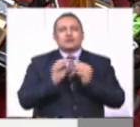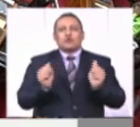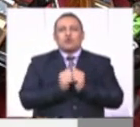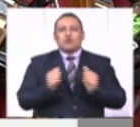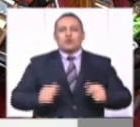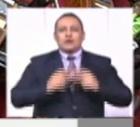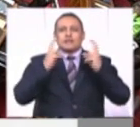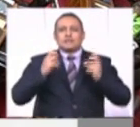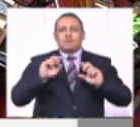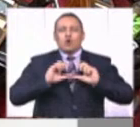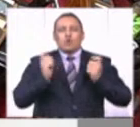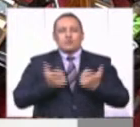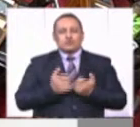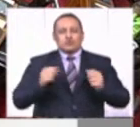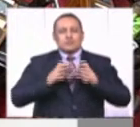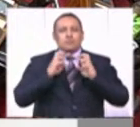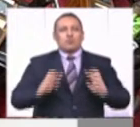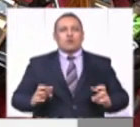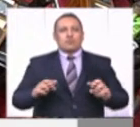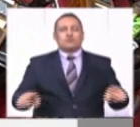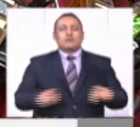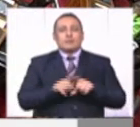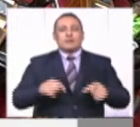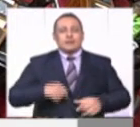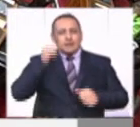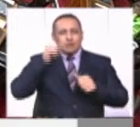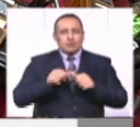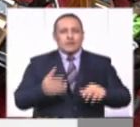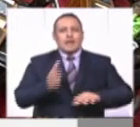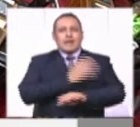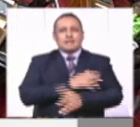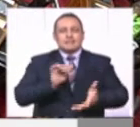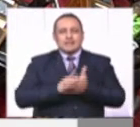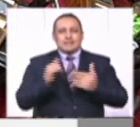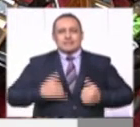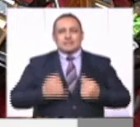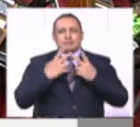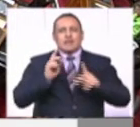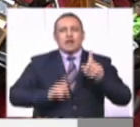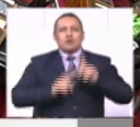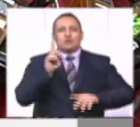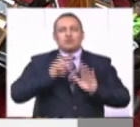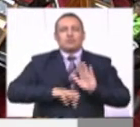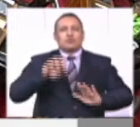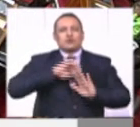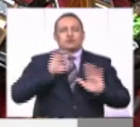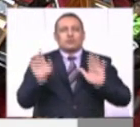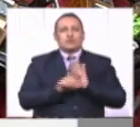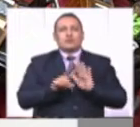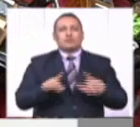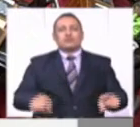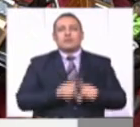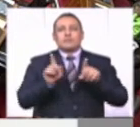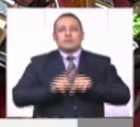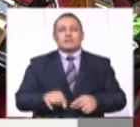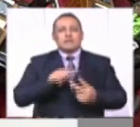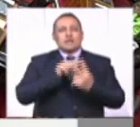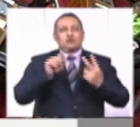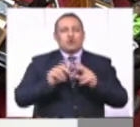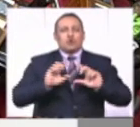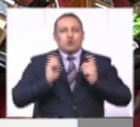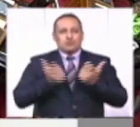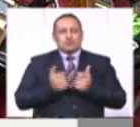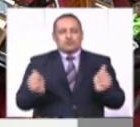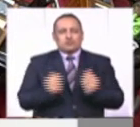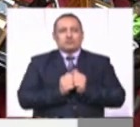ejemplo a la comisión agraria y pueblos andinos hay que recordar que a veces hay también algunos dictámenes de dos comisiones